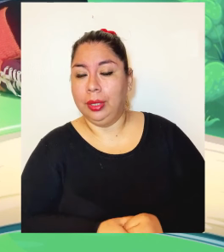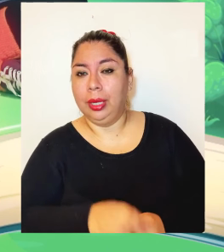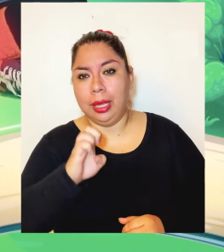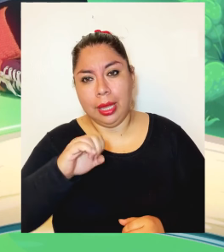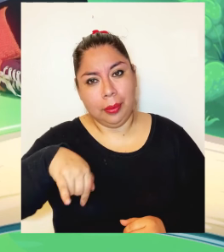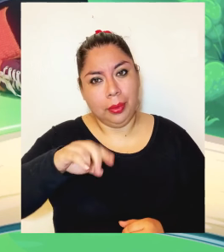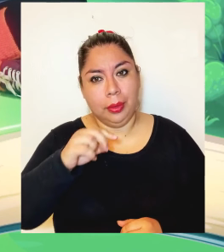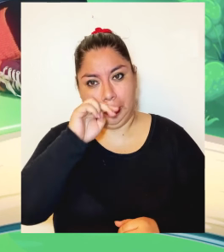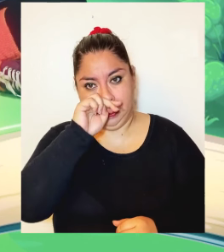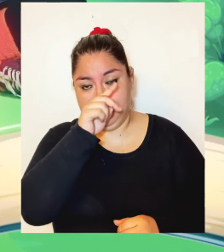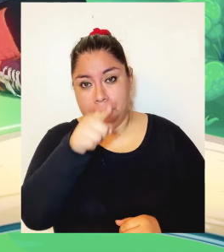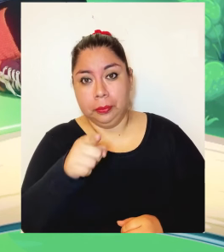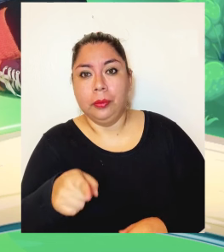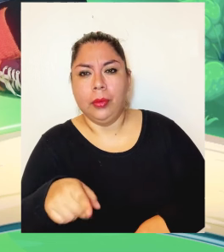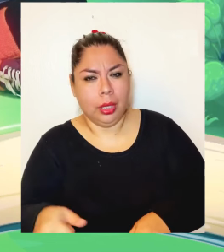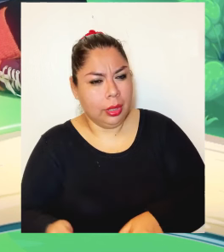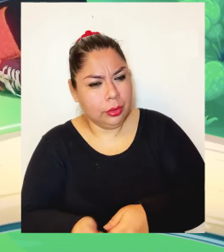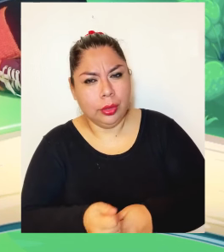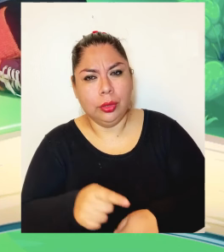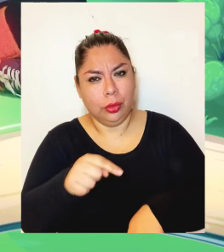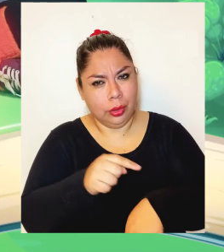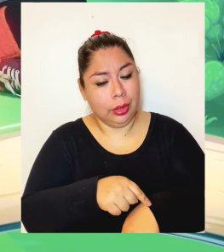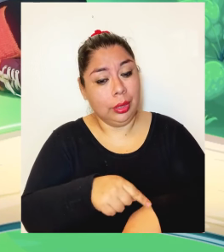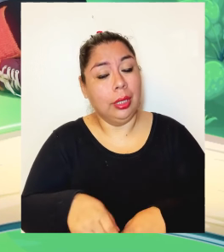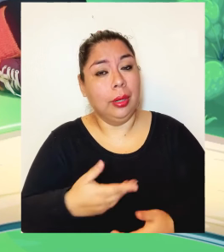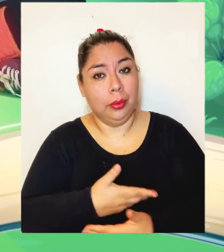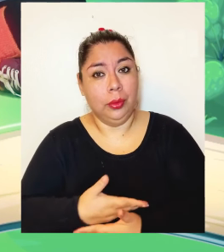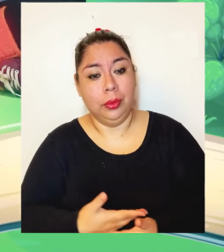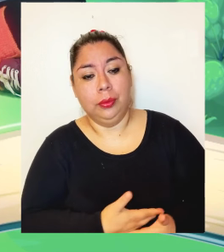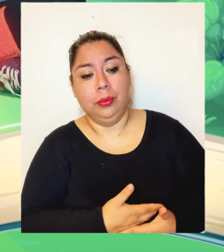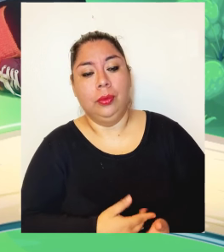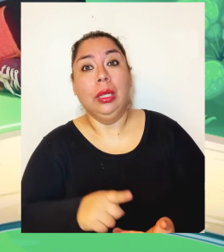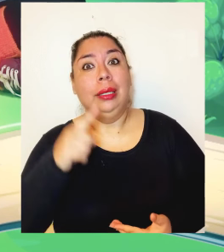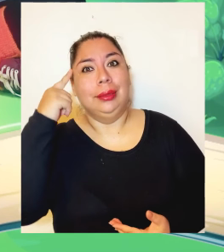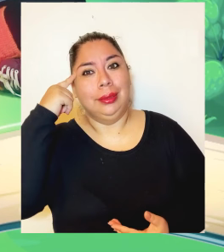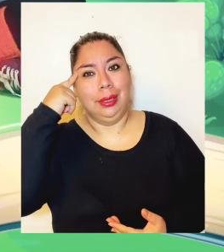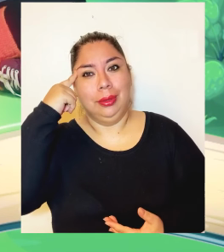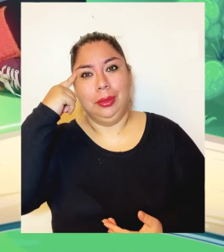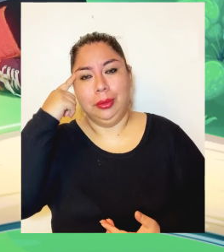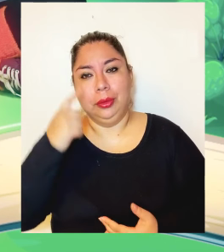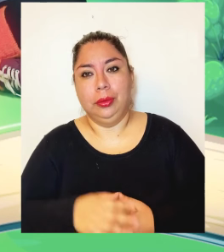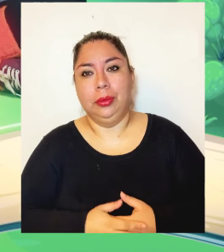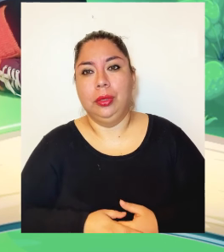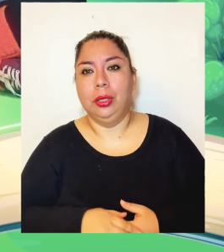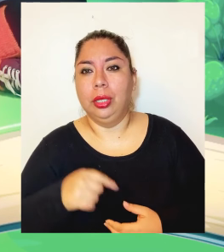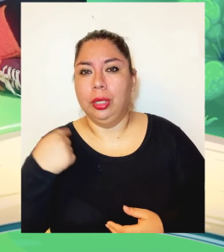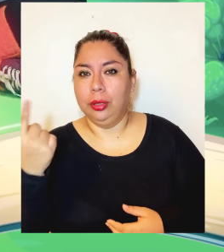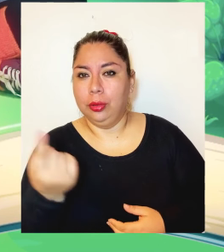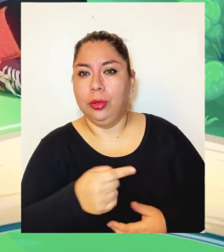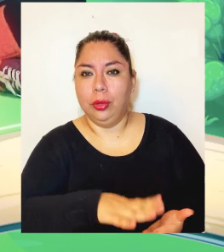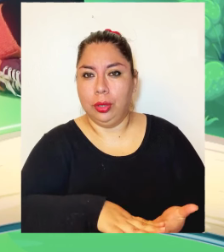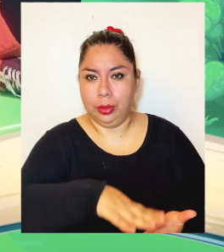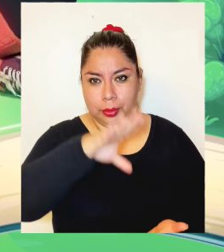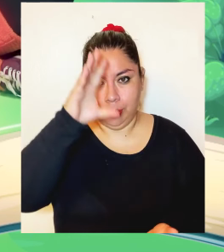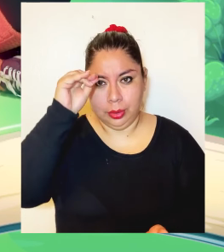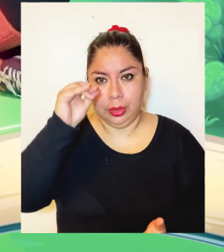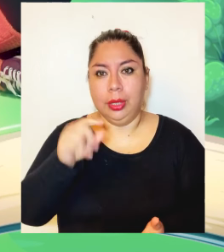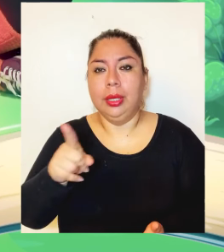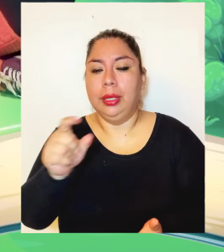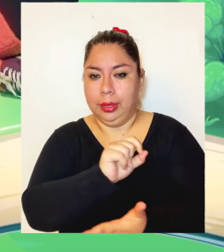quien sujetó todo el tiempo a Gladys, se acordó de todo lo que aprendió en la clase por